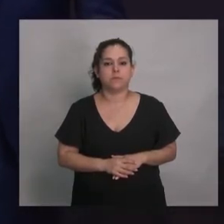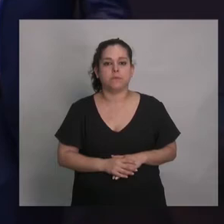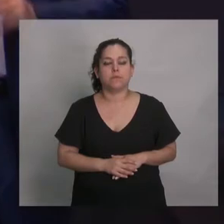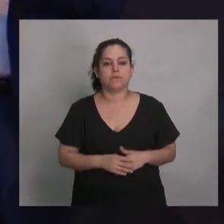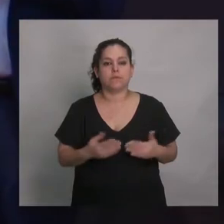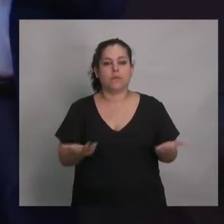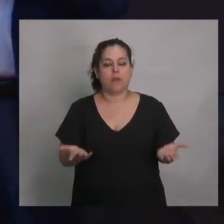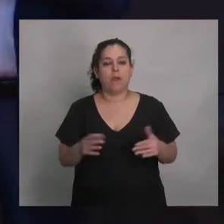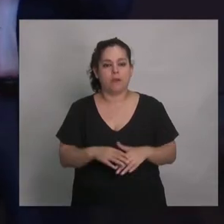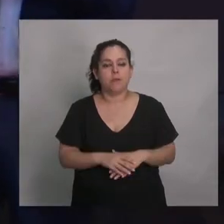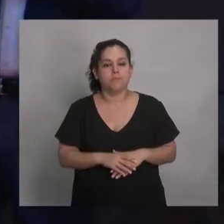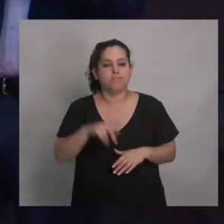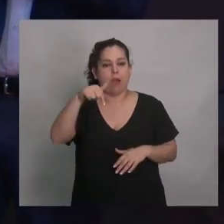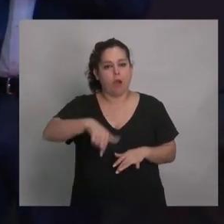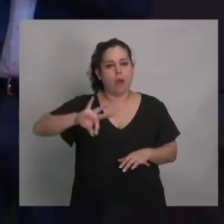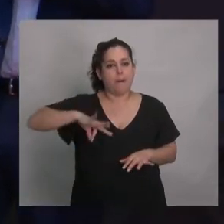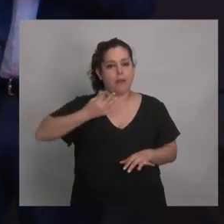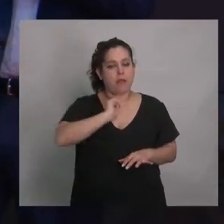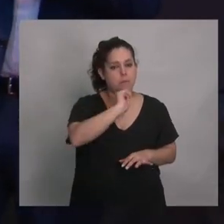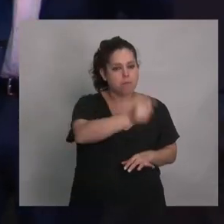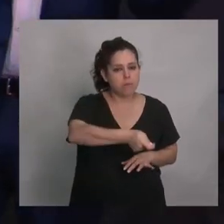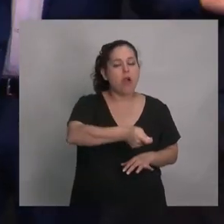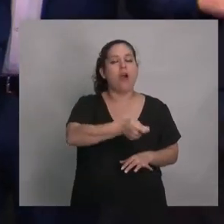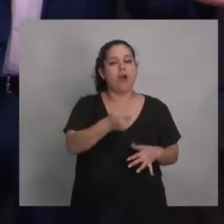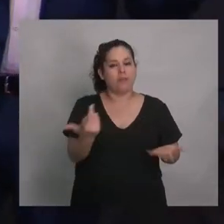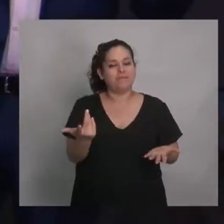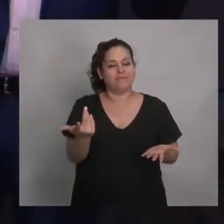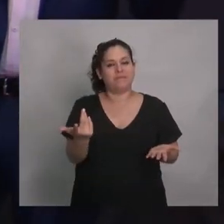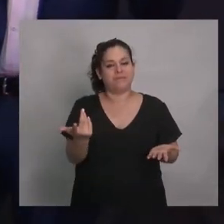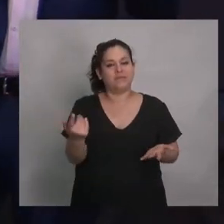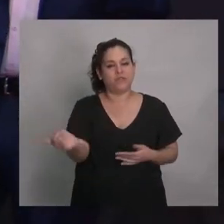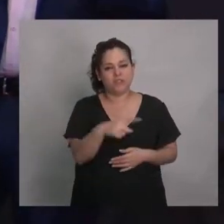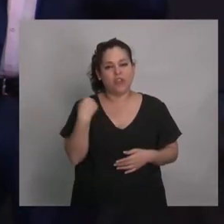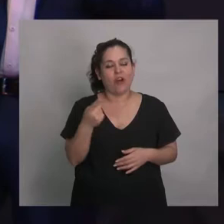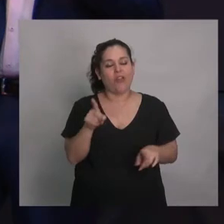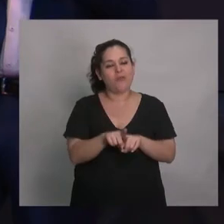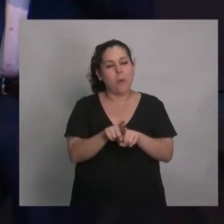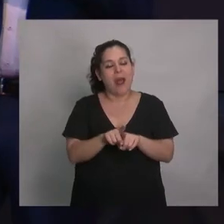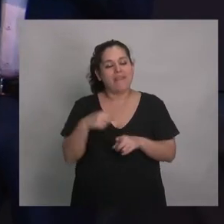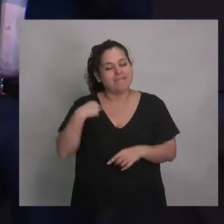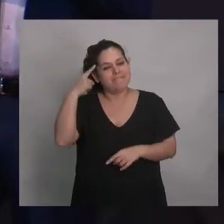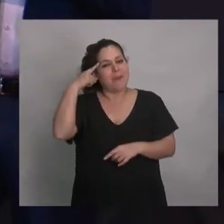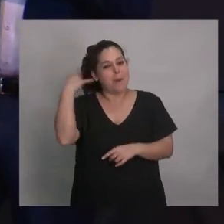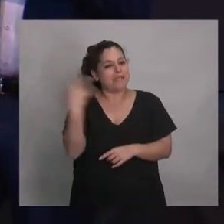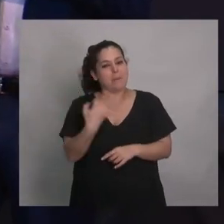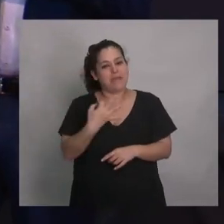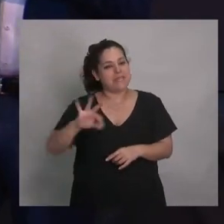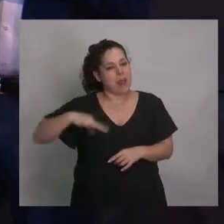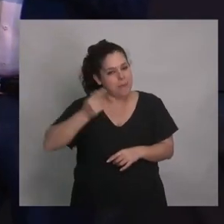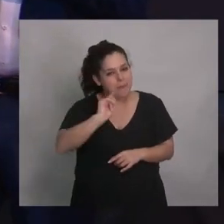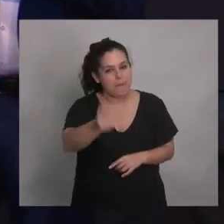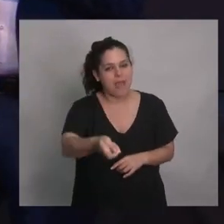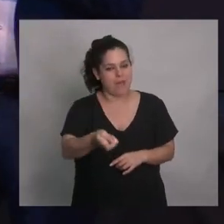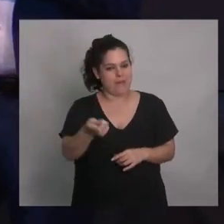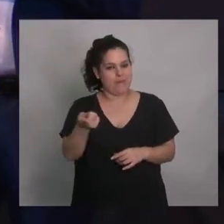vamos ahora entregar un premio que como todos es muy especial pero que en este caso